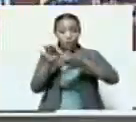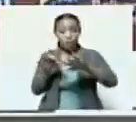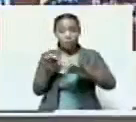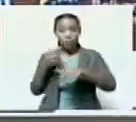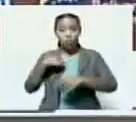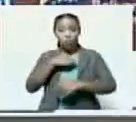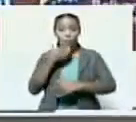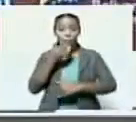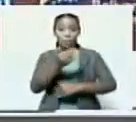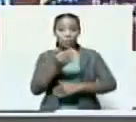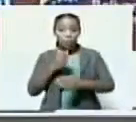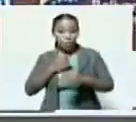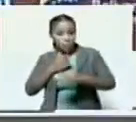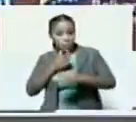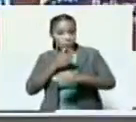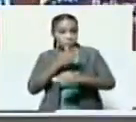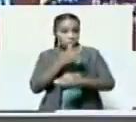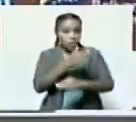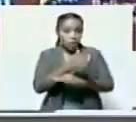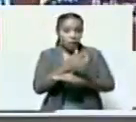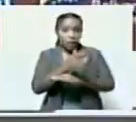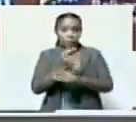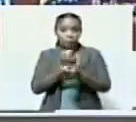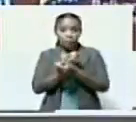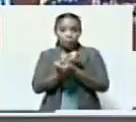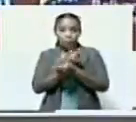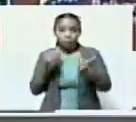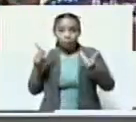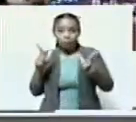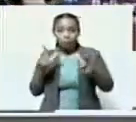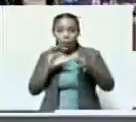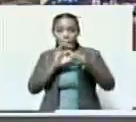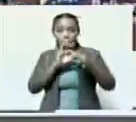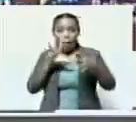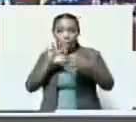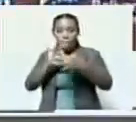ha permitido ir liberando